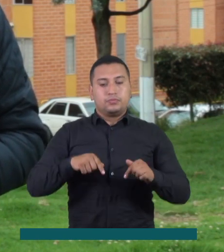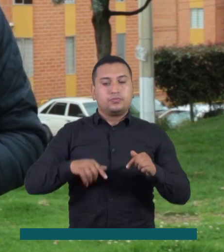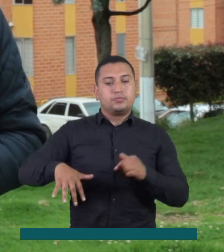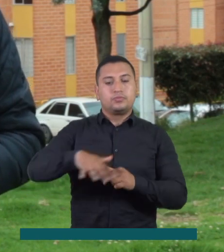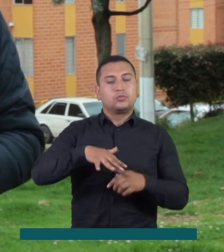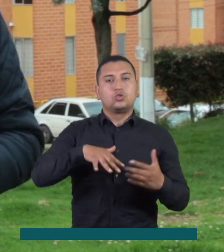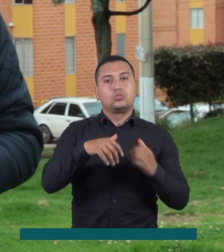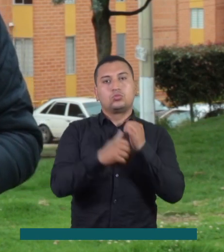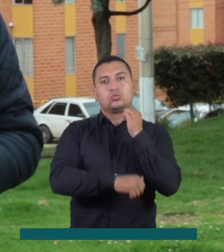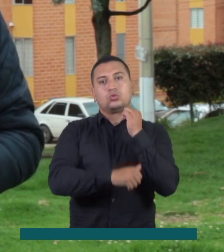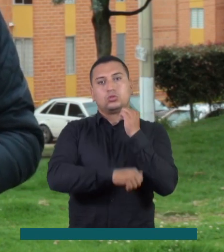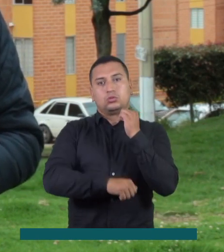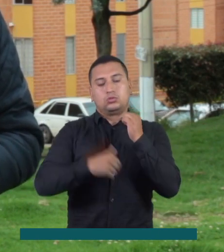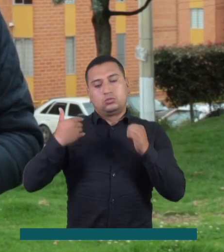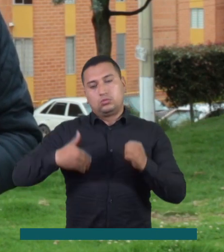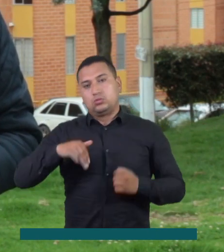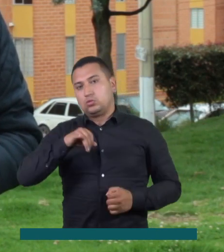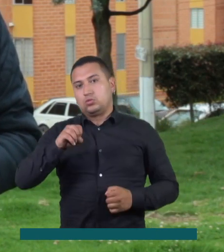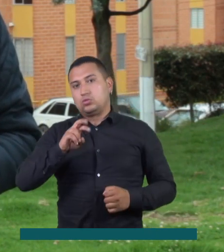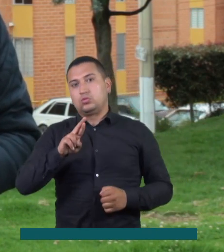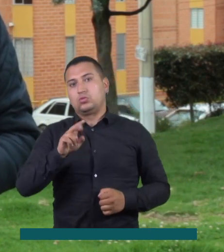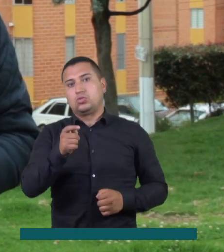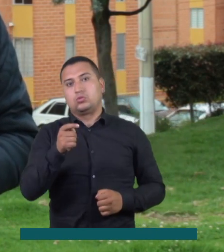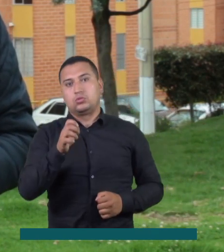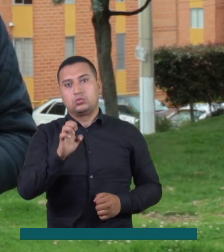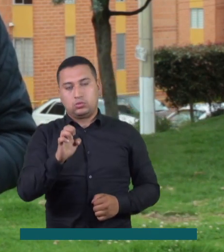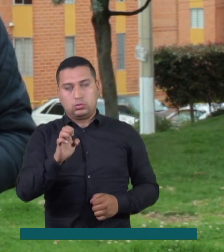de Boyacá, informó Jorge Torres para Enlace 13.